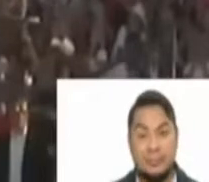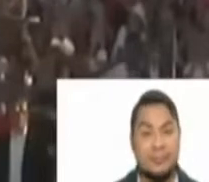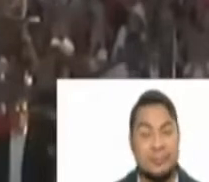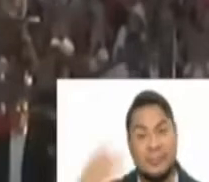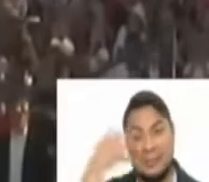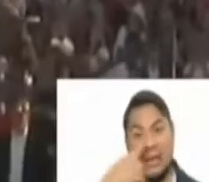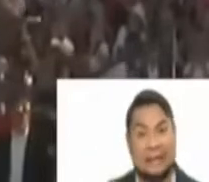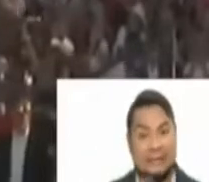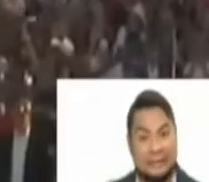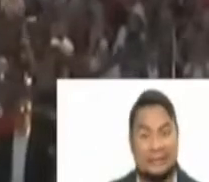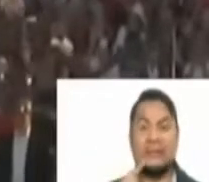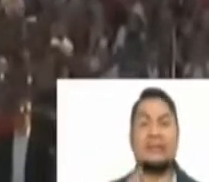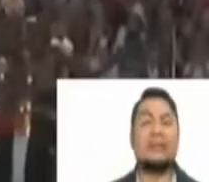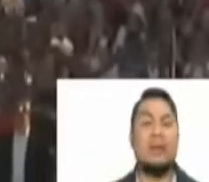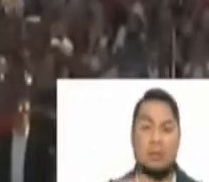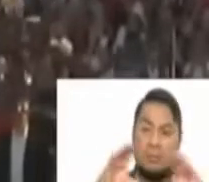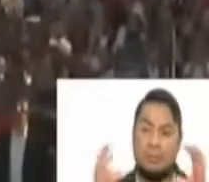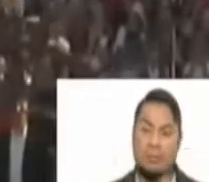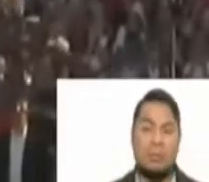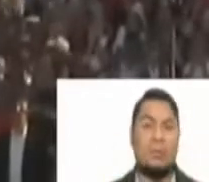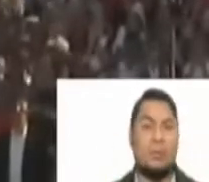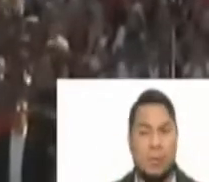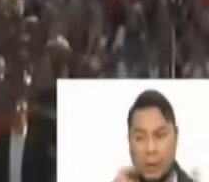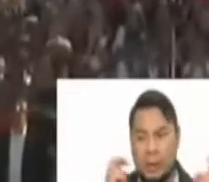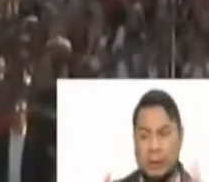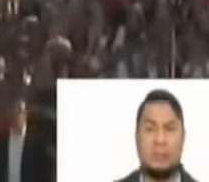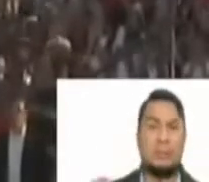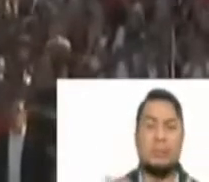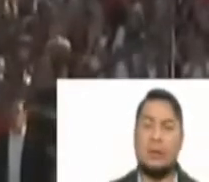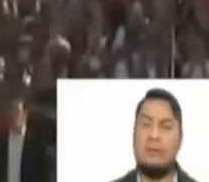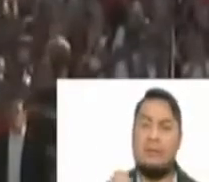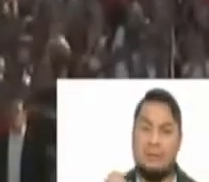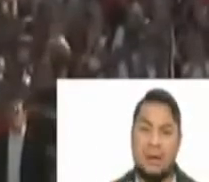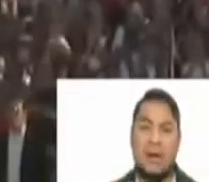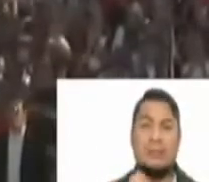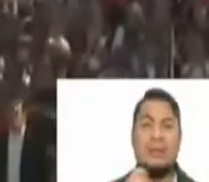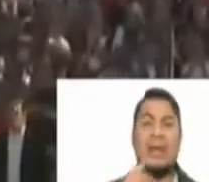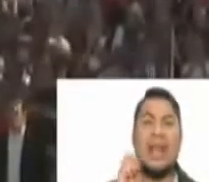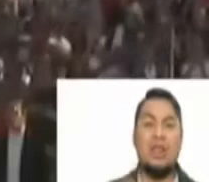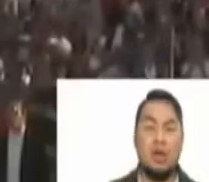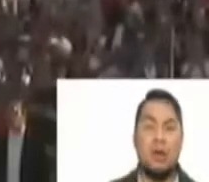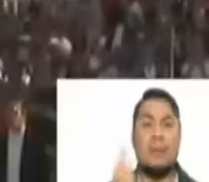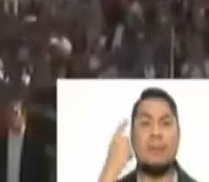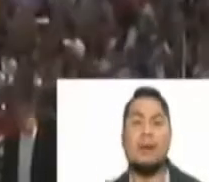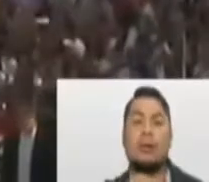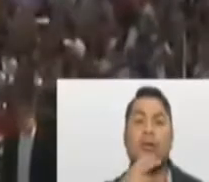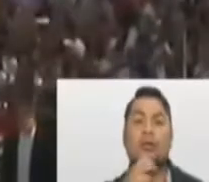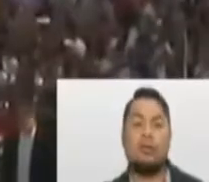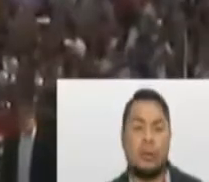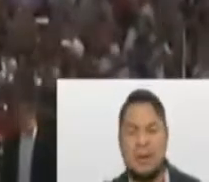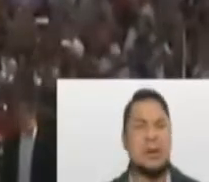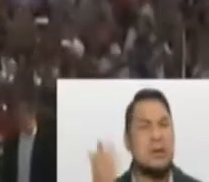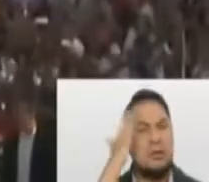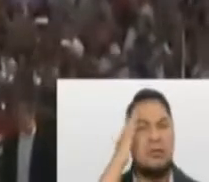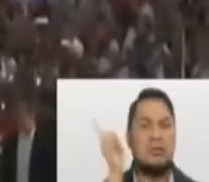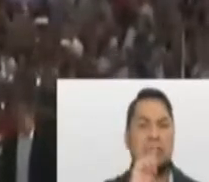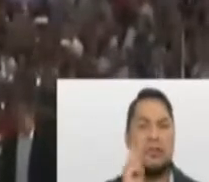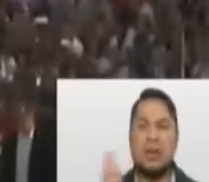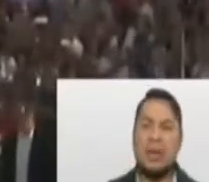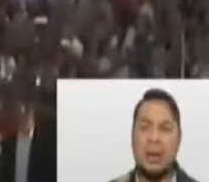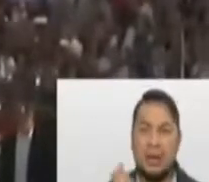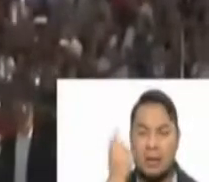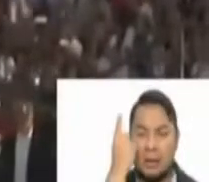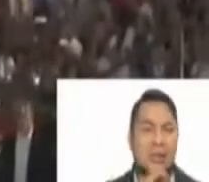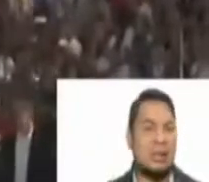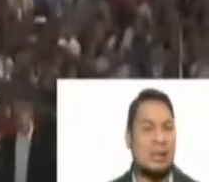Guerra Mundial debido a la estupidez de su sucesor de la Casa Blanca, Joe Biden, de esta